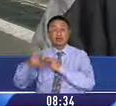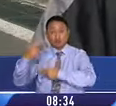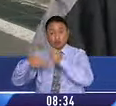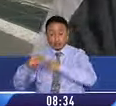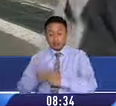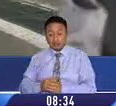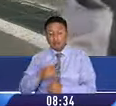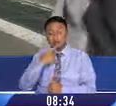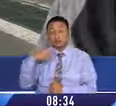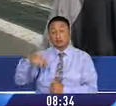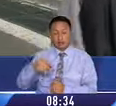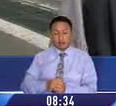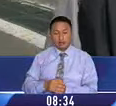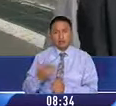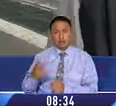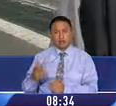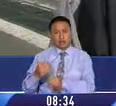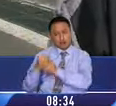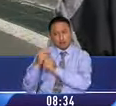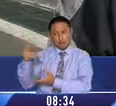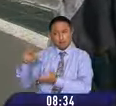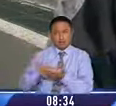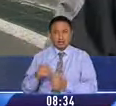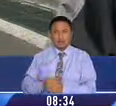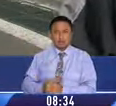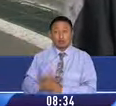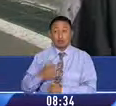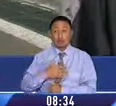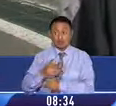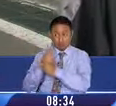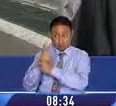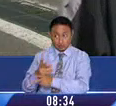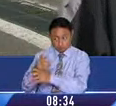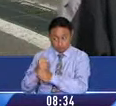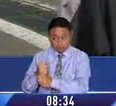dicen que tienen que dar una cierta cantidad de dinero para darles protección.